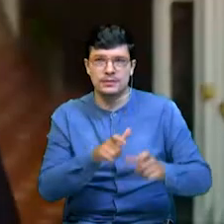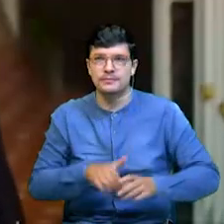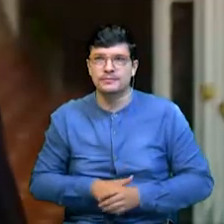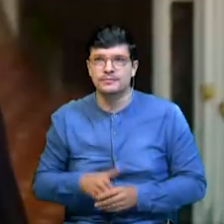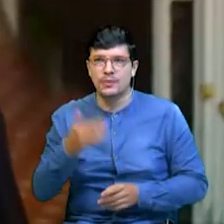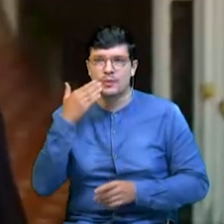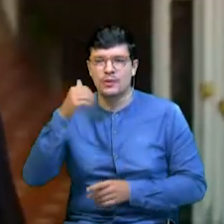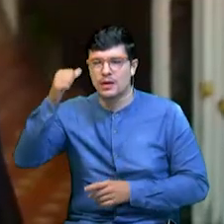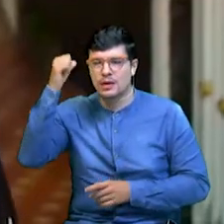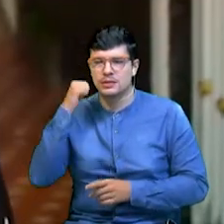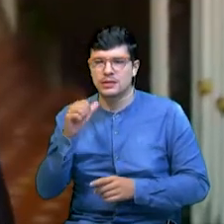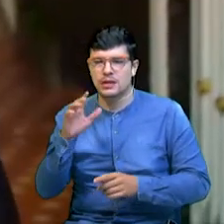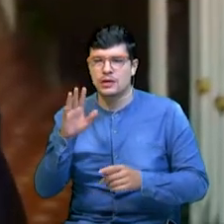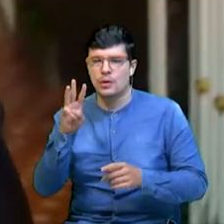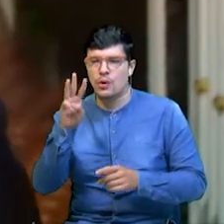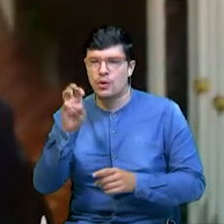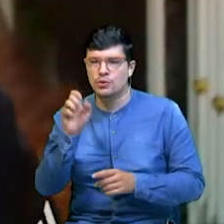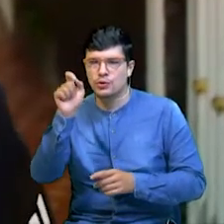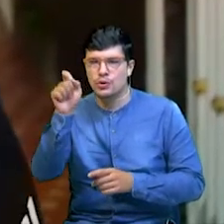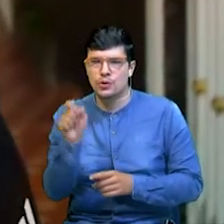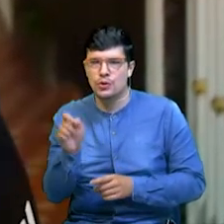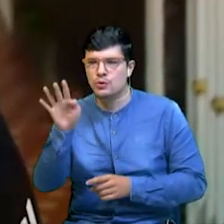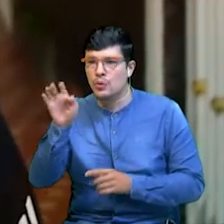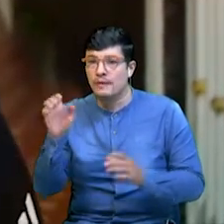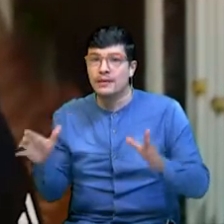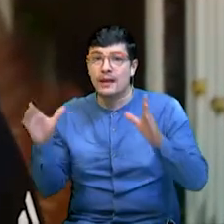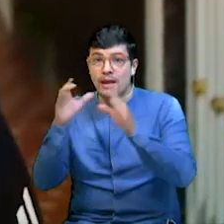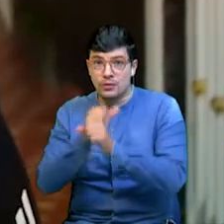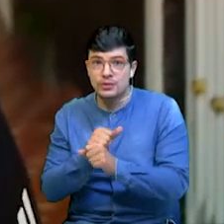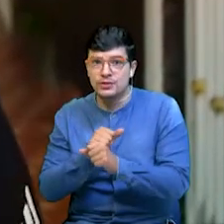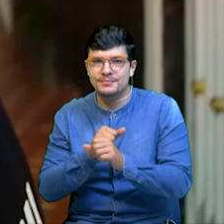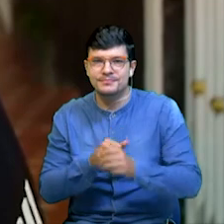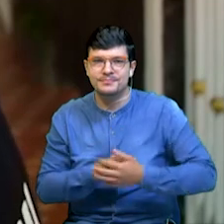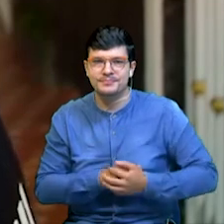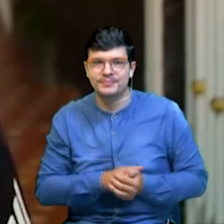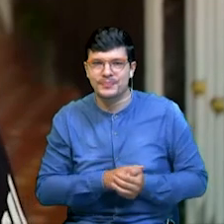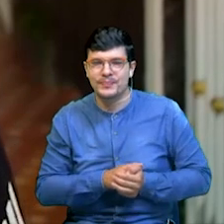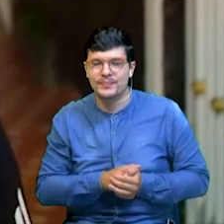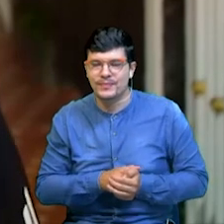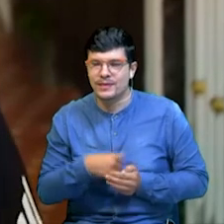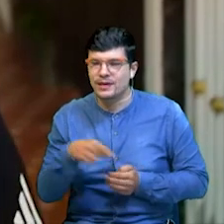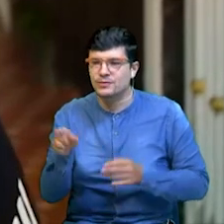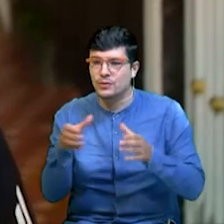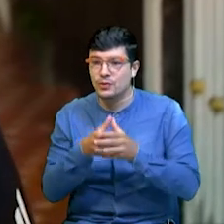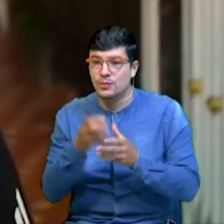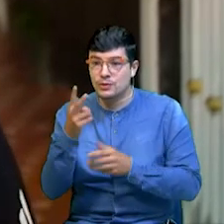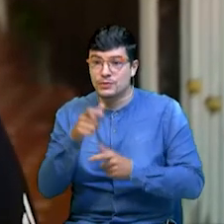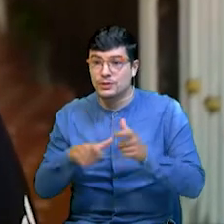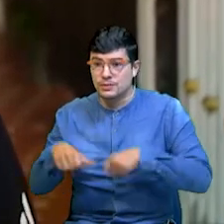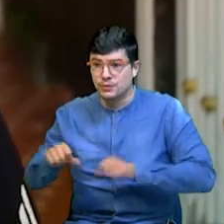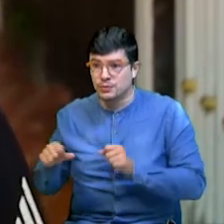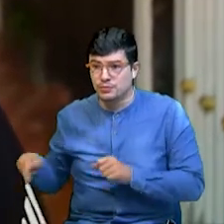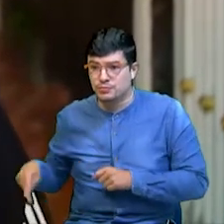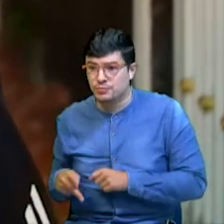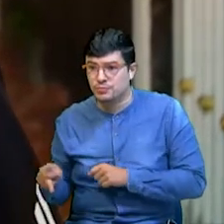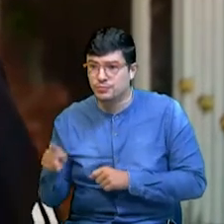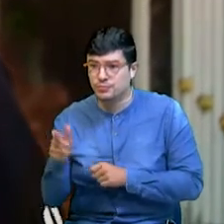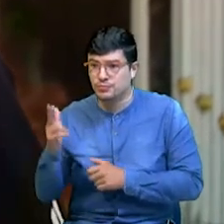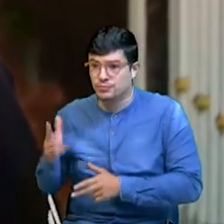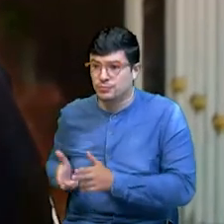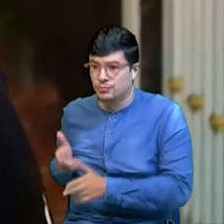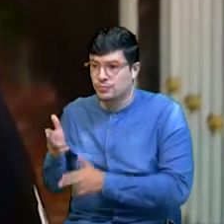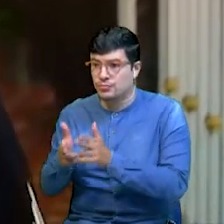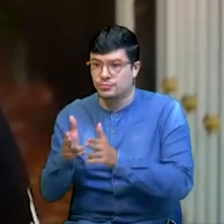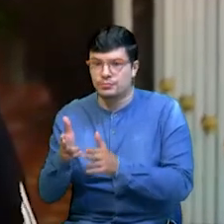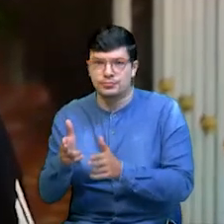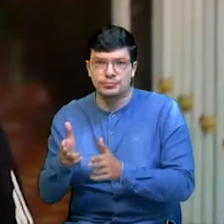como a las 8:30 de la noche, un grupo de personas armadas se movilizaban en una moto y en realidad